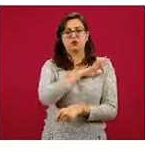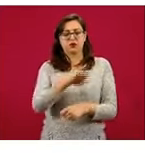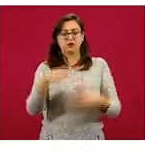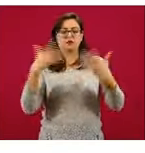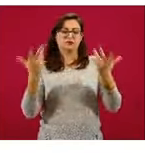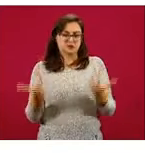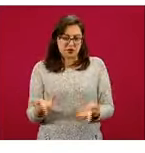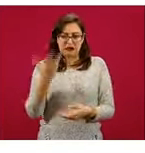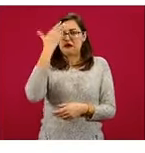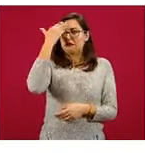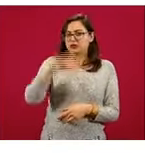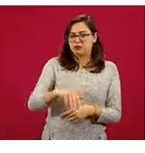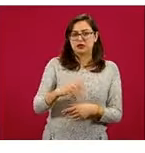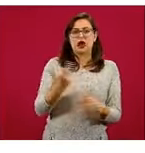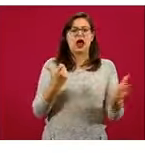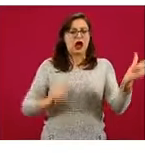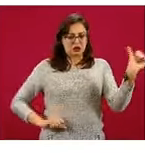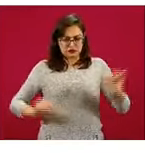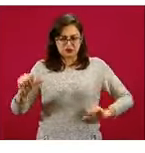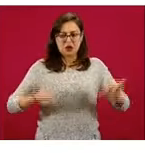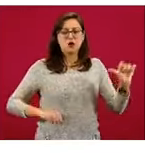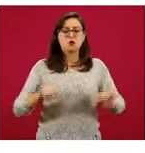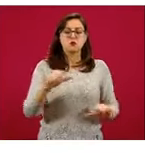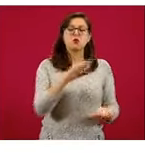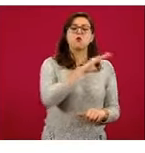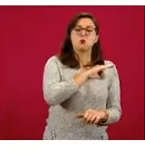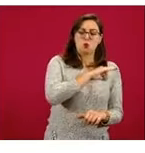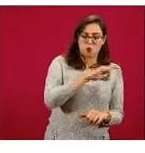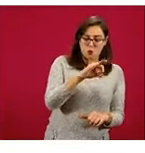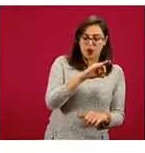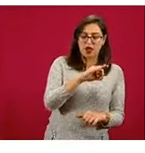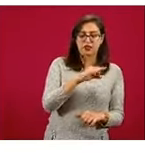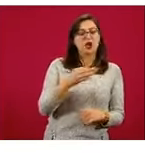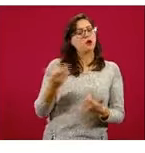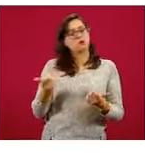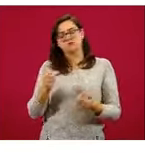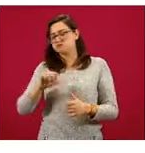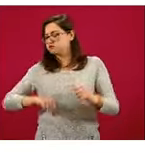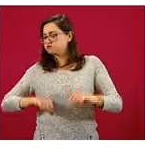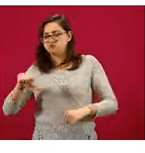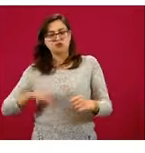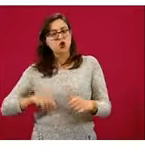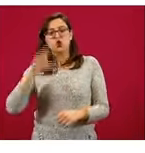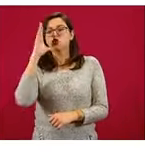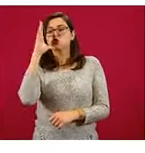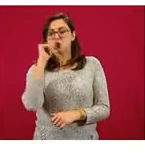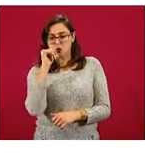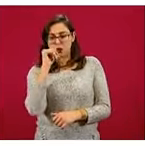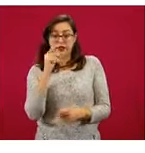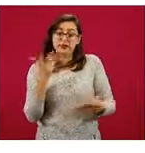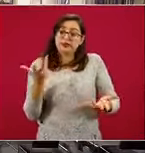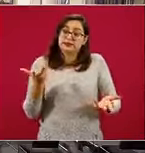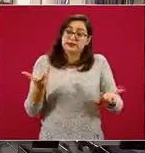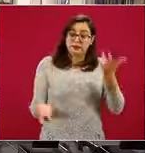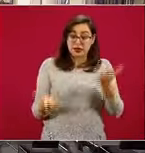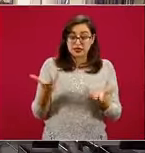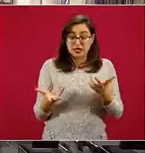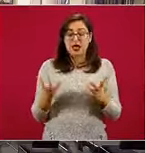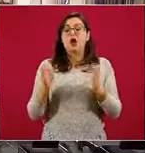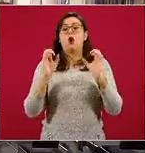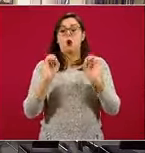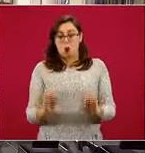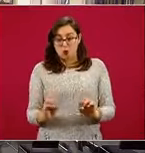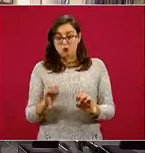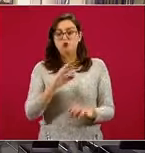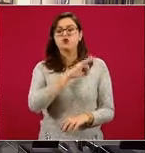tanto sepan que hay actividades que en la medida de lo posible no se deben de realizar, o si se realizan deben de ser